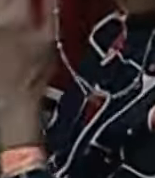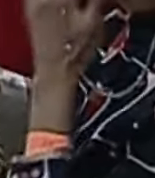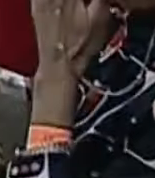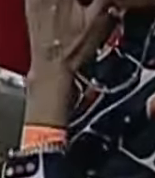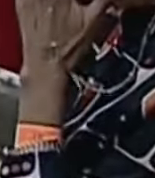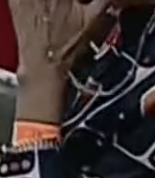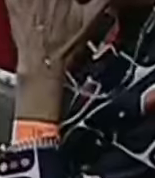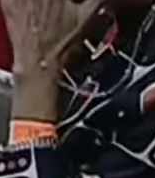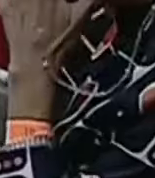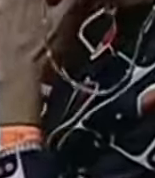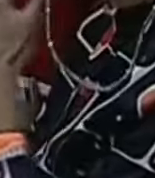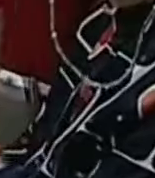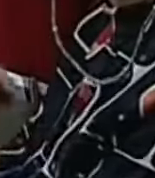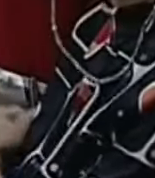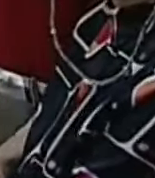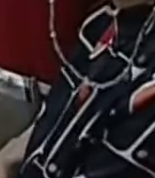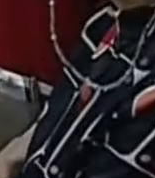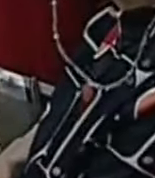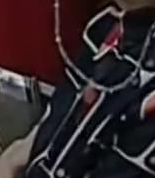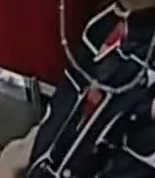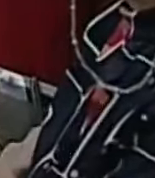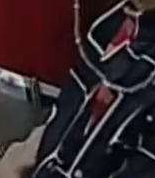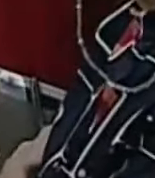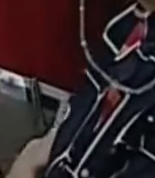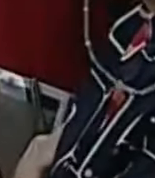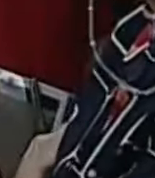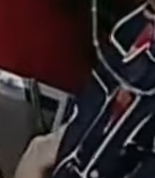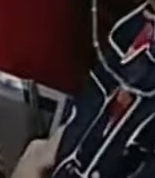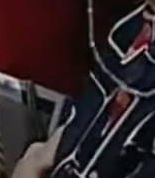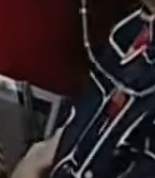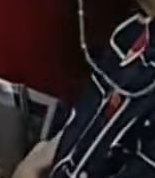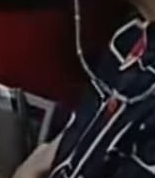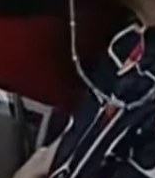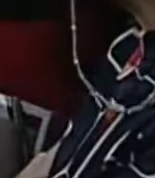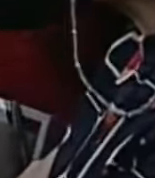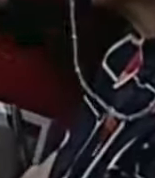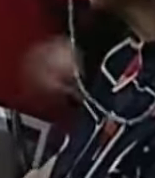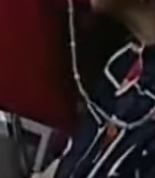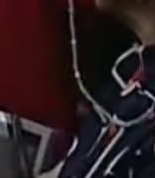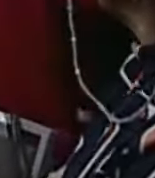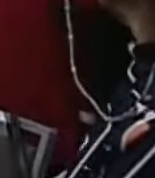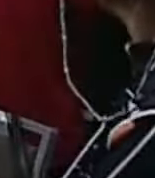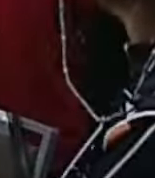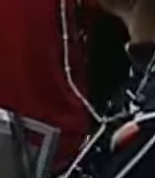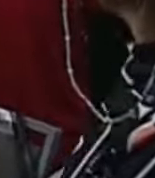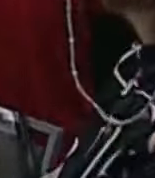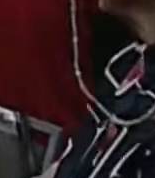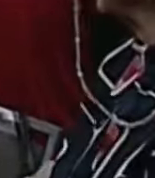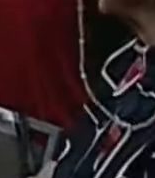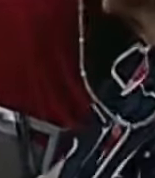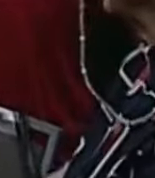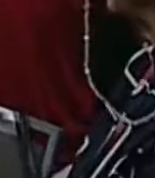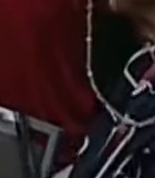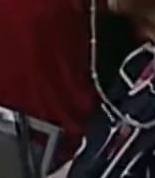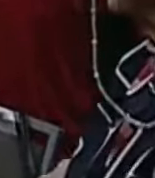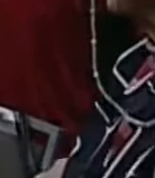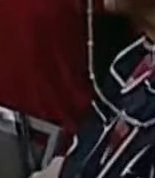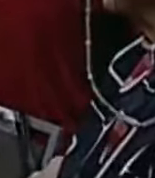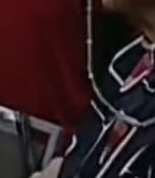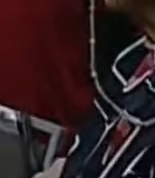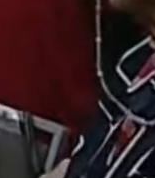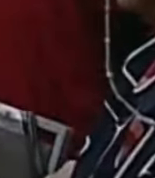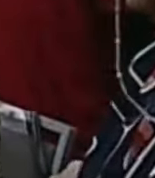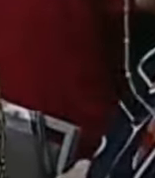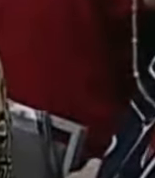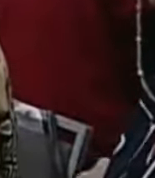llamo intermedia joven, que es la generación que surgió de la revolución, se gestó jovencita en los primeros años de la revolución y sacó la